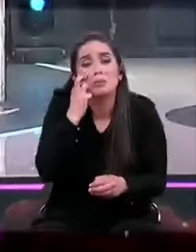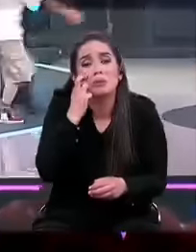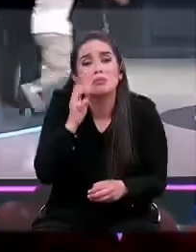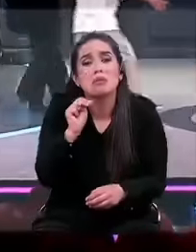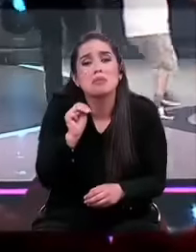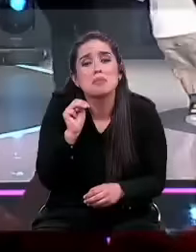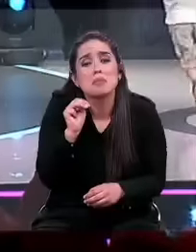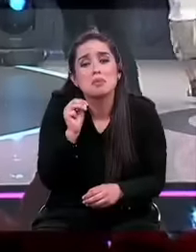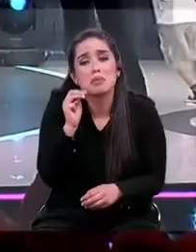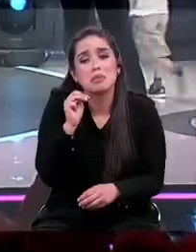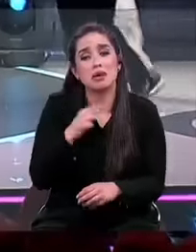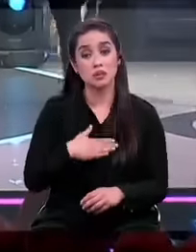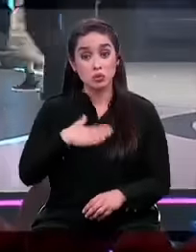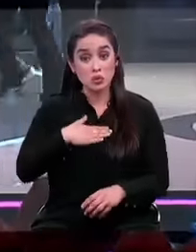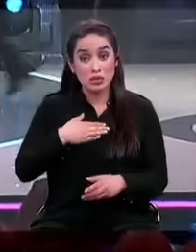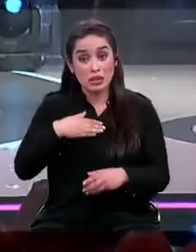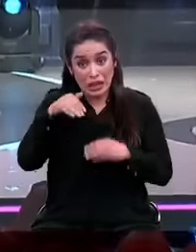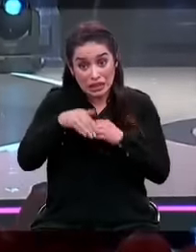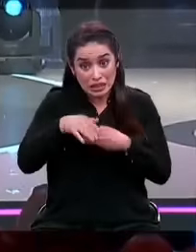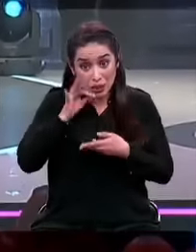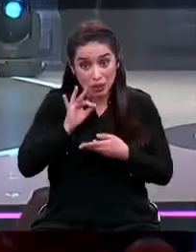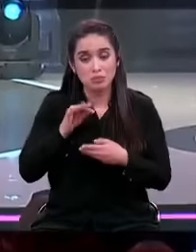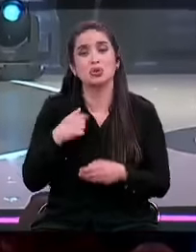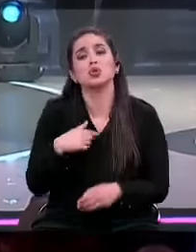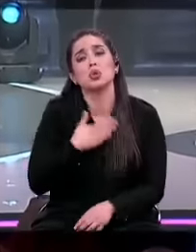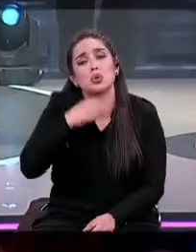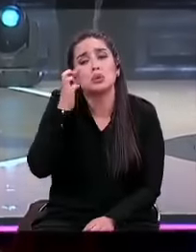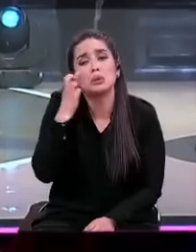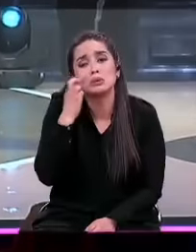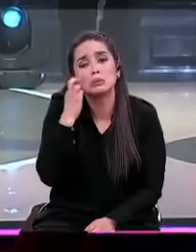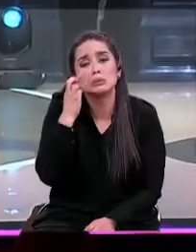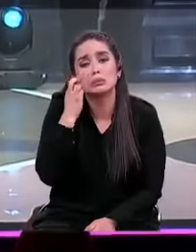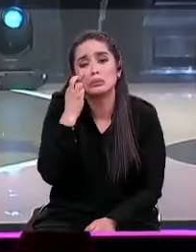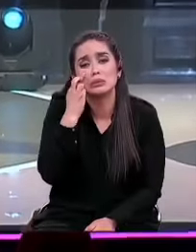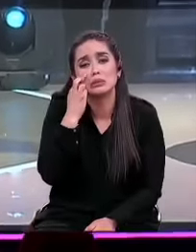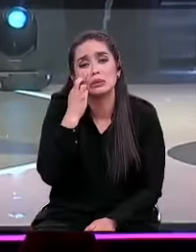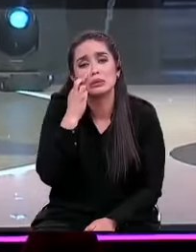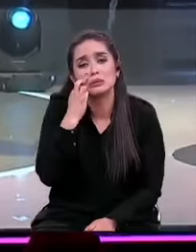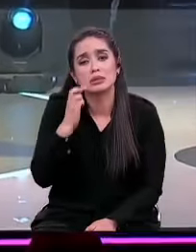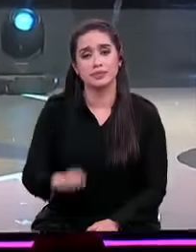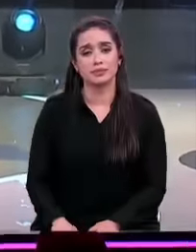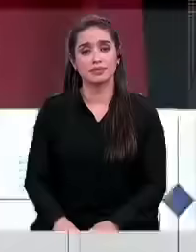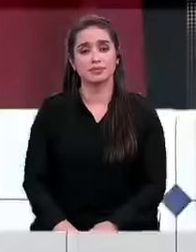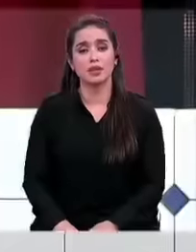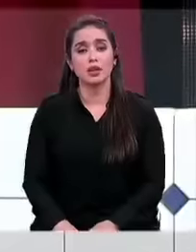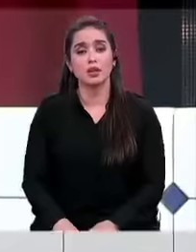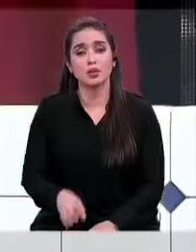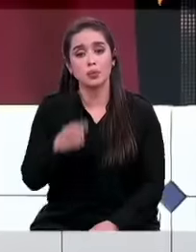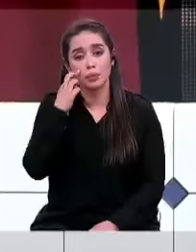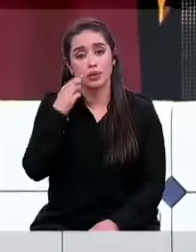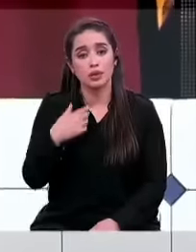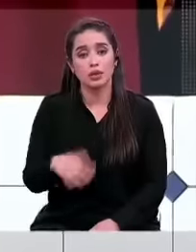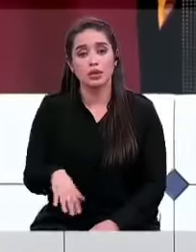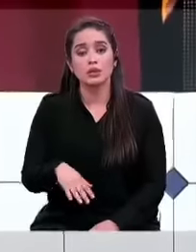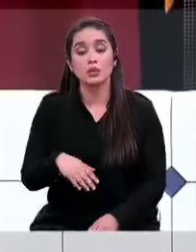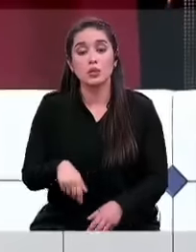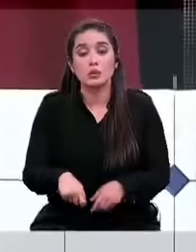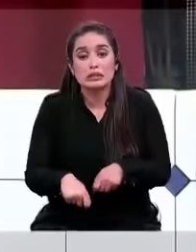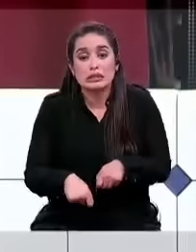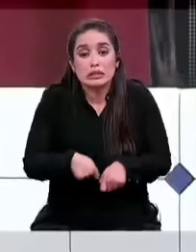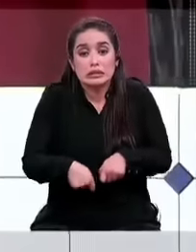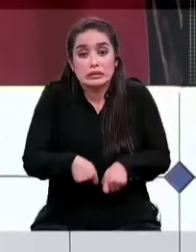¡Mami! ¿Ya por si te voy a hacer 11? ¿Pero qué va a hacer pis? ¡Me lo he comprado ni pan, mi amor! ¡Ya! ¡Ya ves! ¡Ay, se me sacó el cielo!